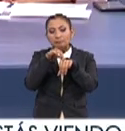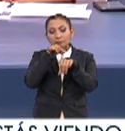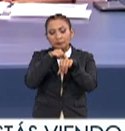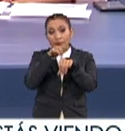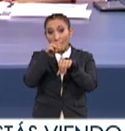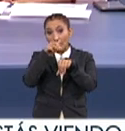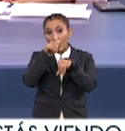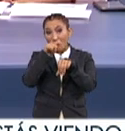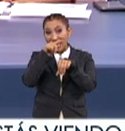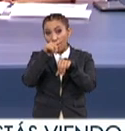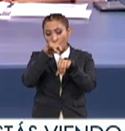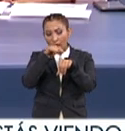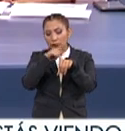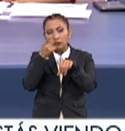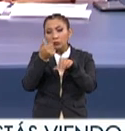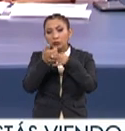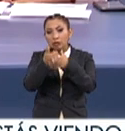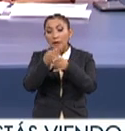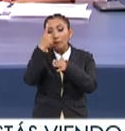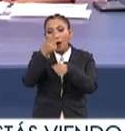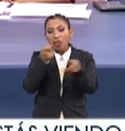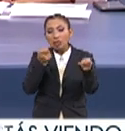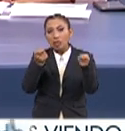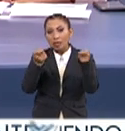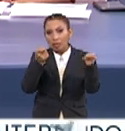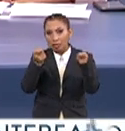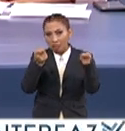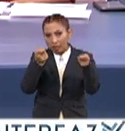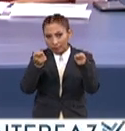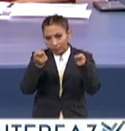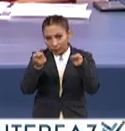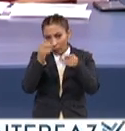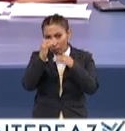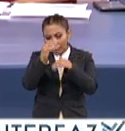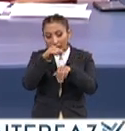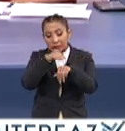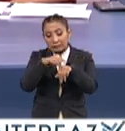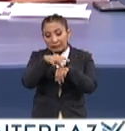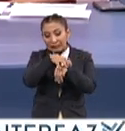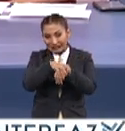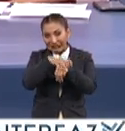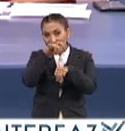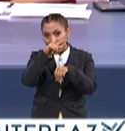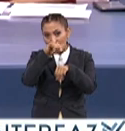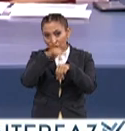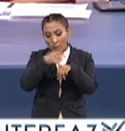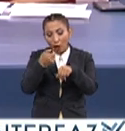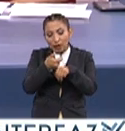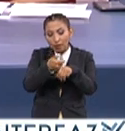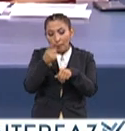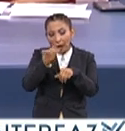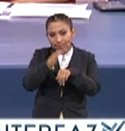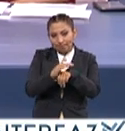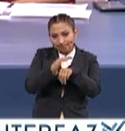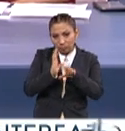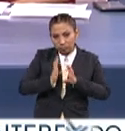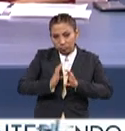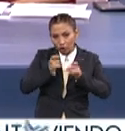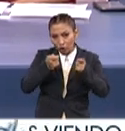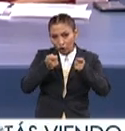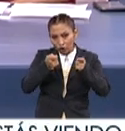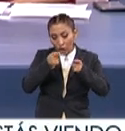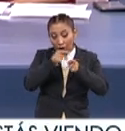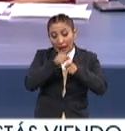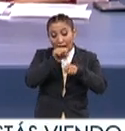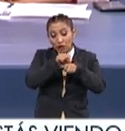Y estas moléculas tienen como función regular, es decir, limitar la función de estos mismos. Y